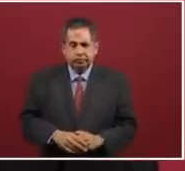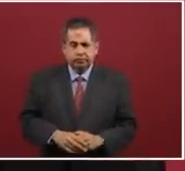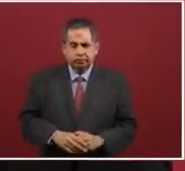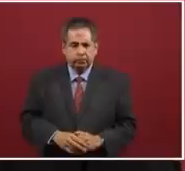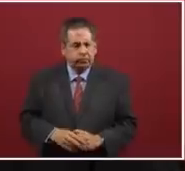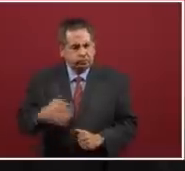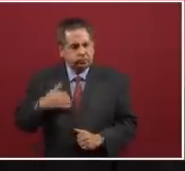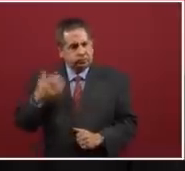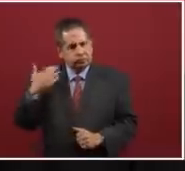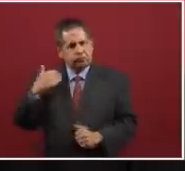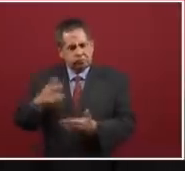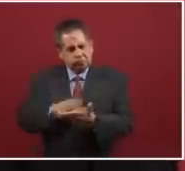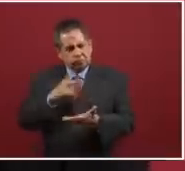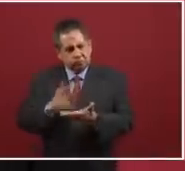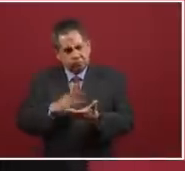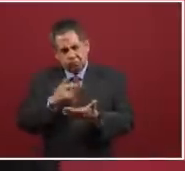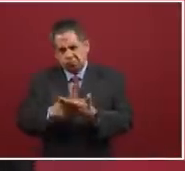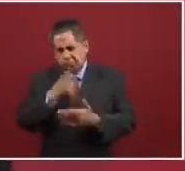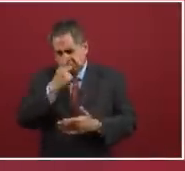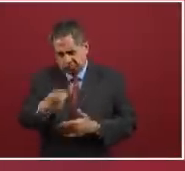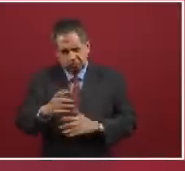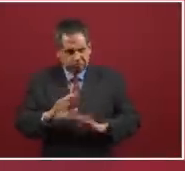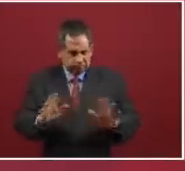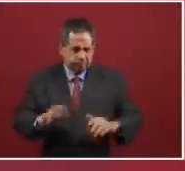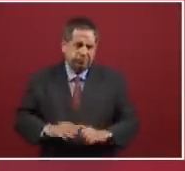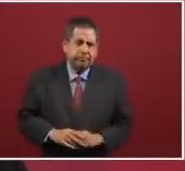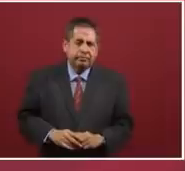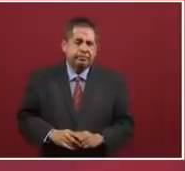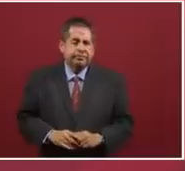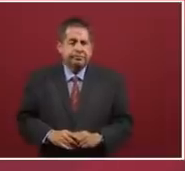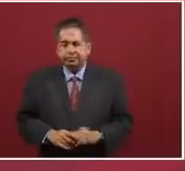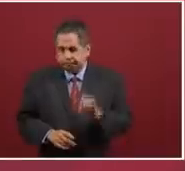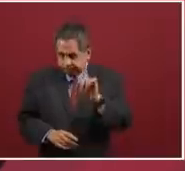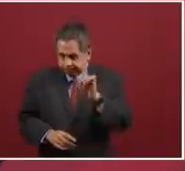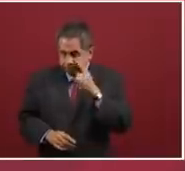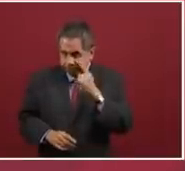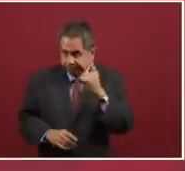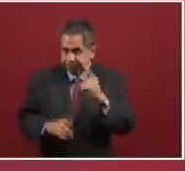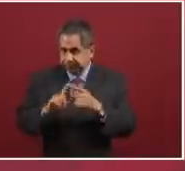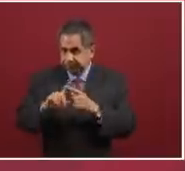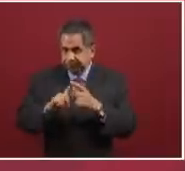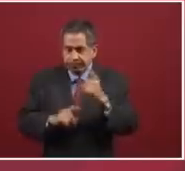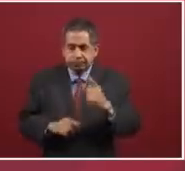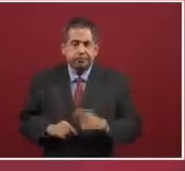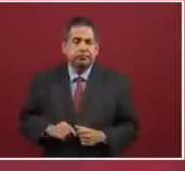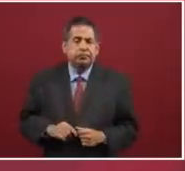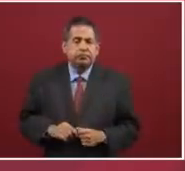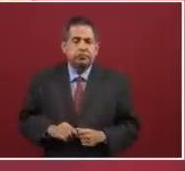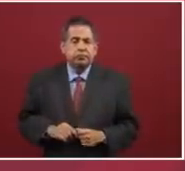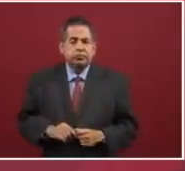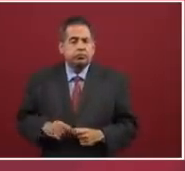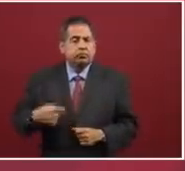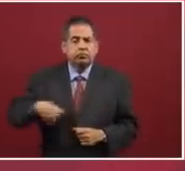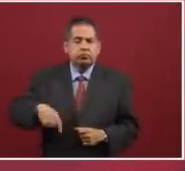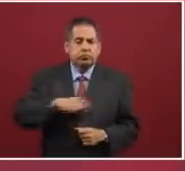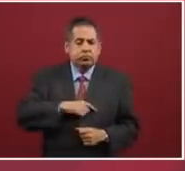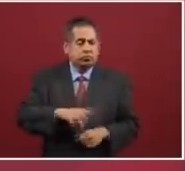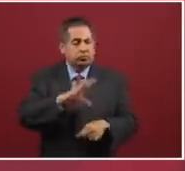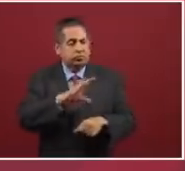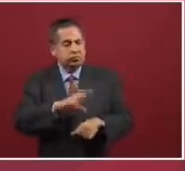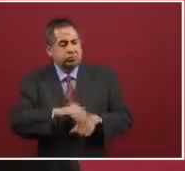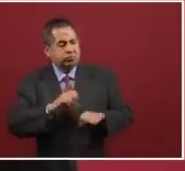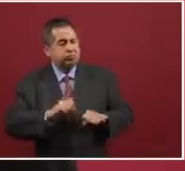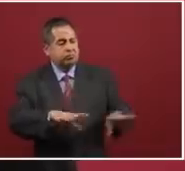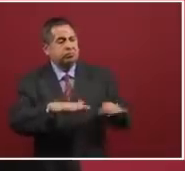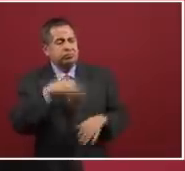venido sosteniendo, primero, que nosotros no permitimos la corrupción ni